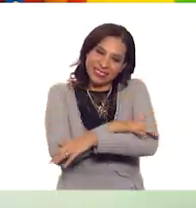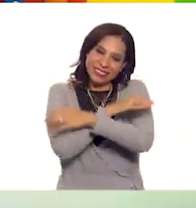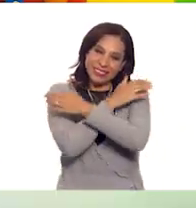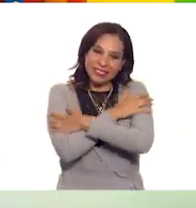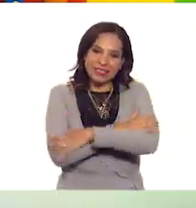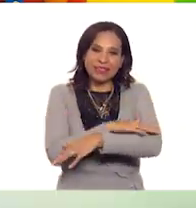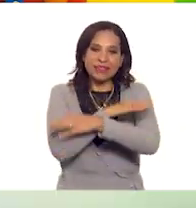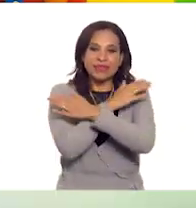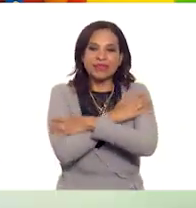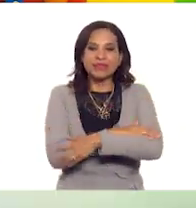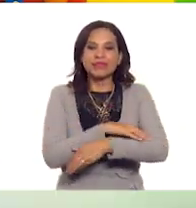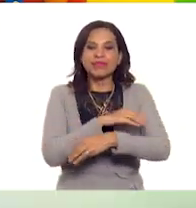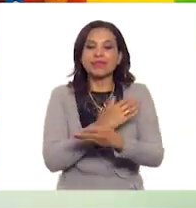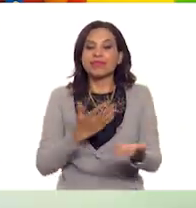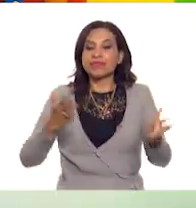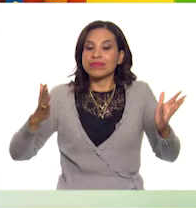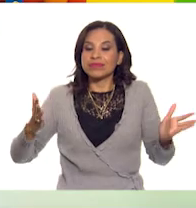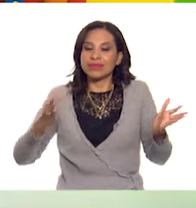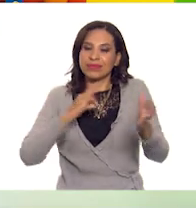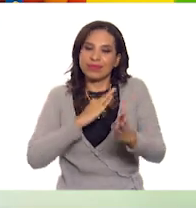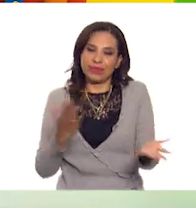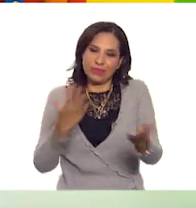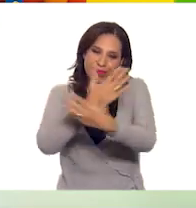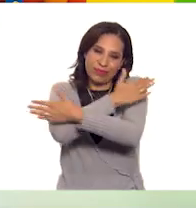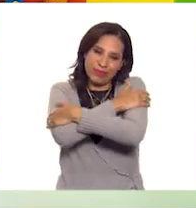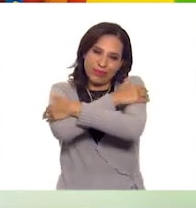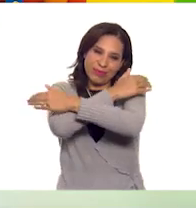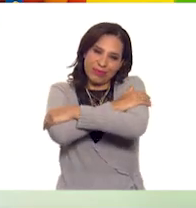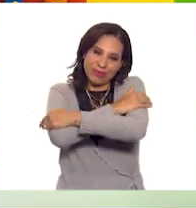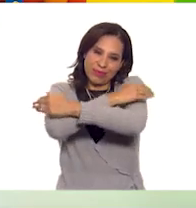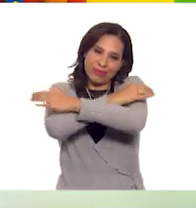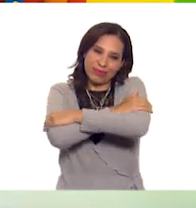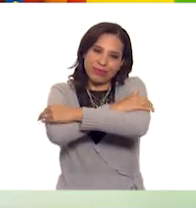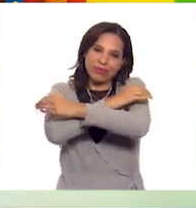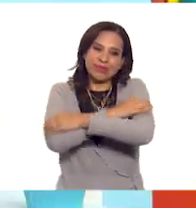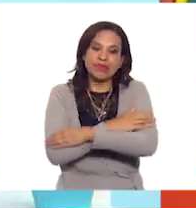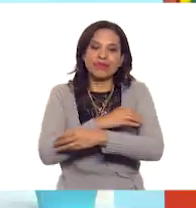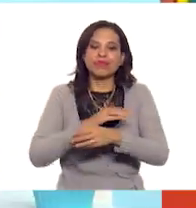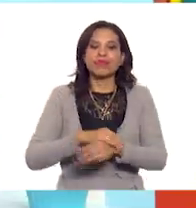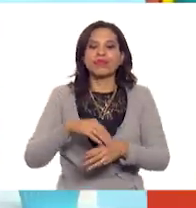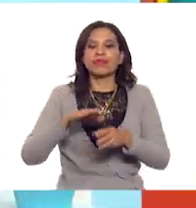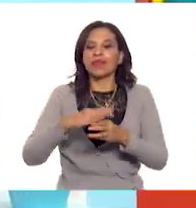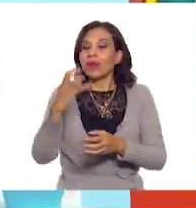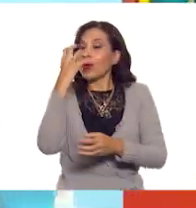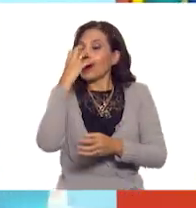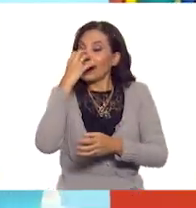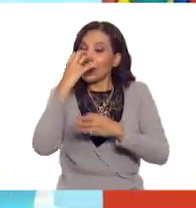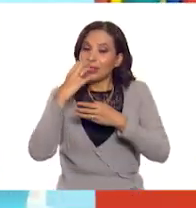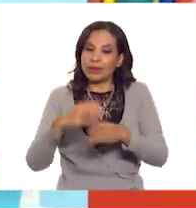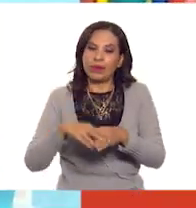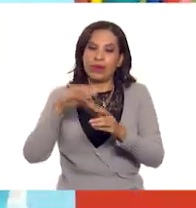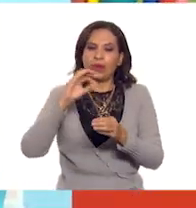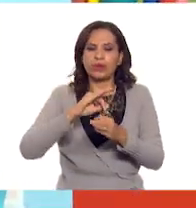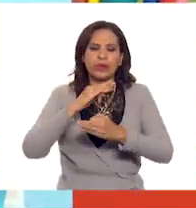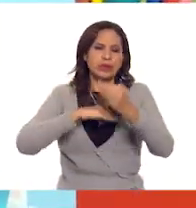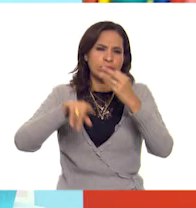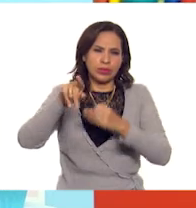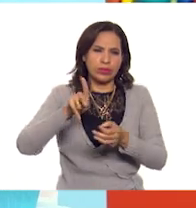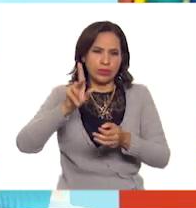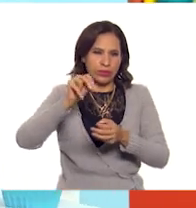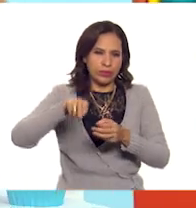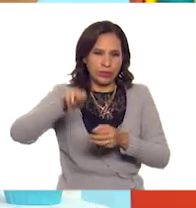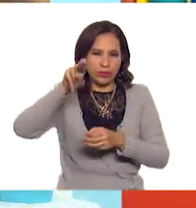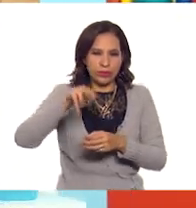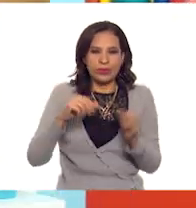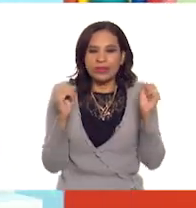acariciarte. Y con mis brazos puedo abrazar como un oso polar del polo norte.